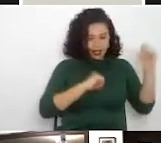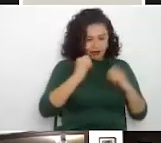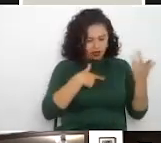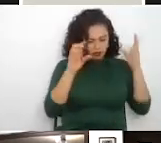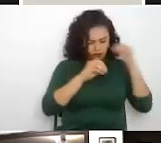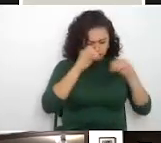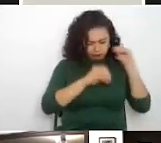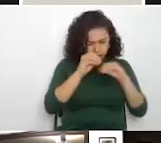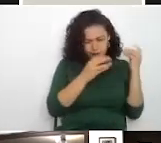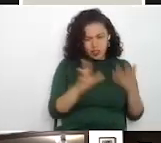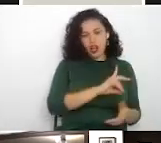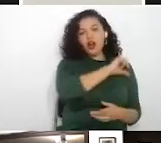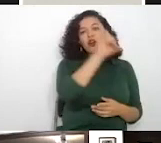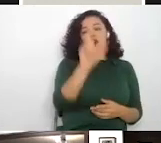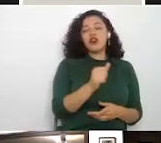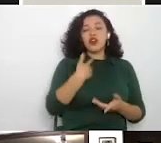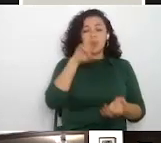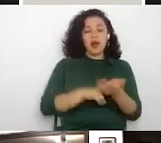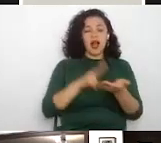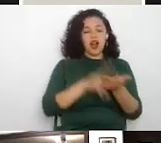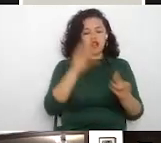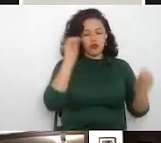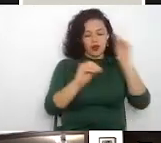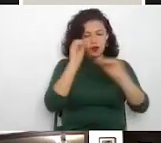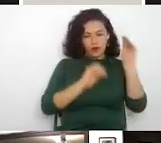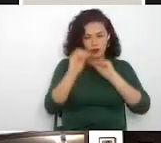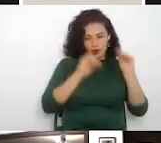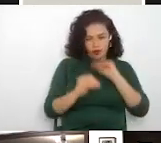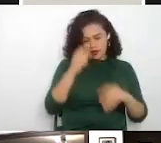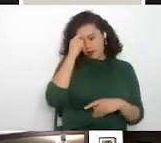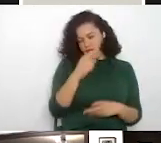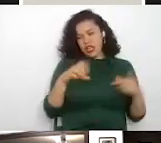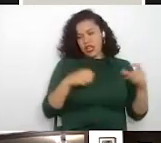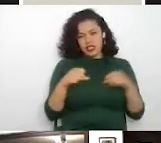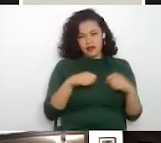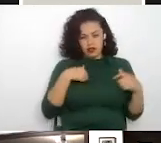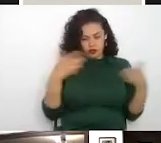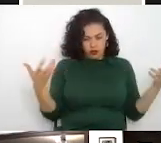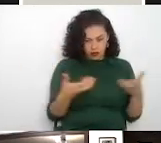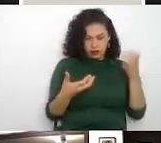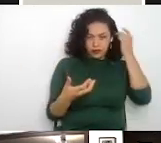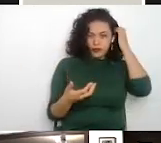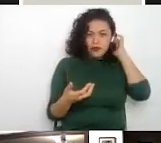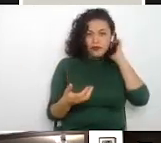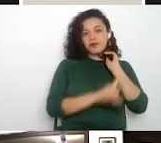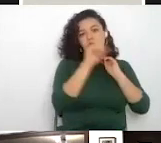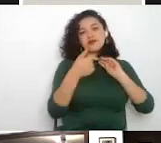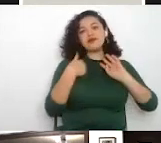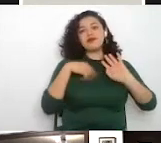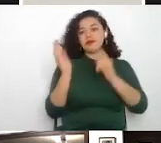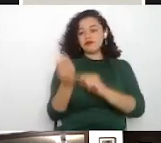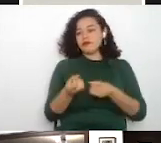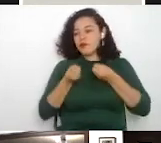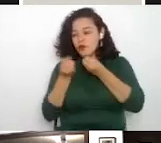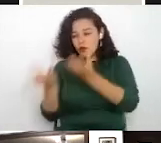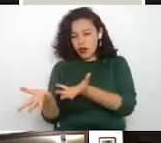estamos haciendo es aportar un valor, ¿no? A través de la realización de esas actividades y obtenemos como resultado las